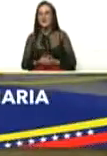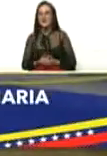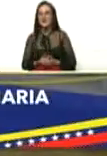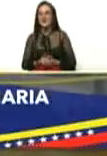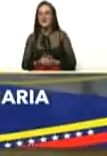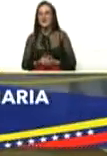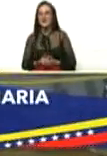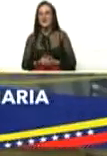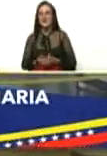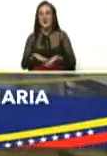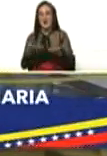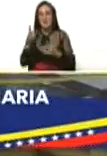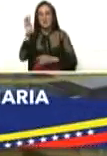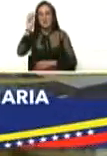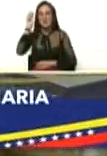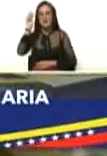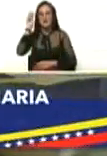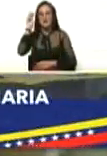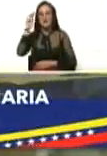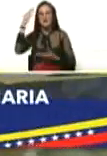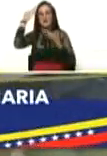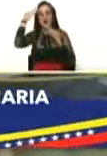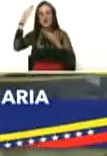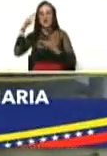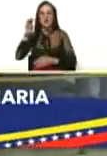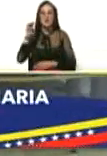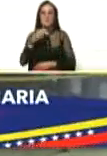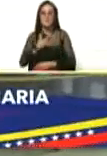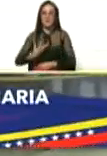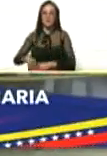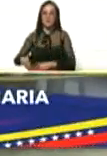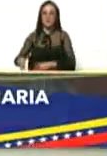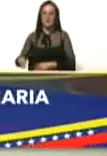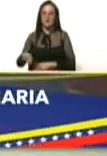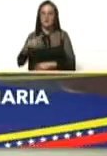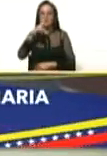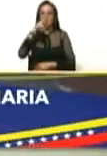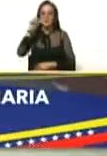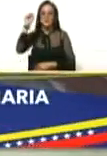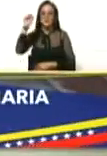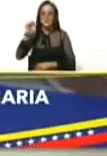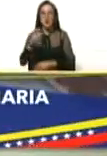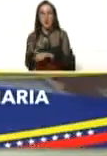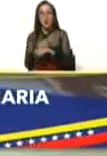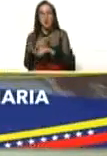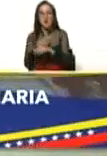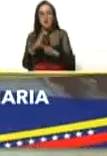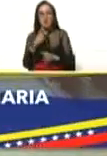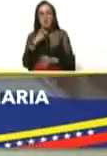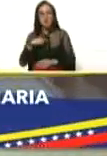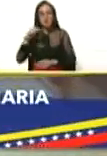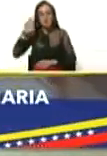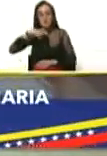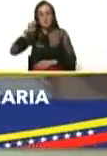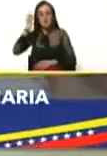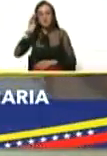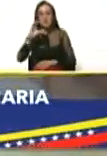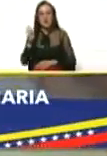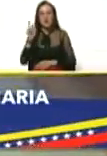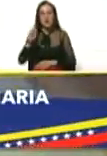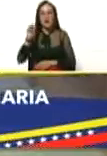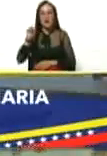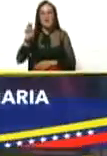Adelante, profesora. Saludo, presidente. Bueno, como el gobernador ya le dijo, soy la profesora Carmen